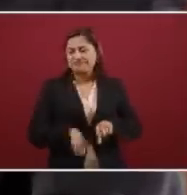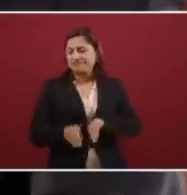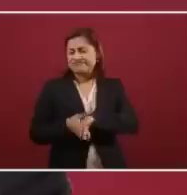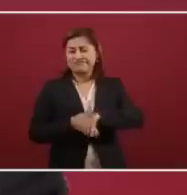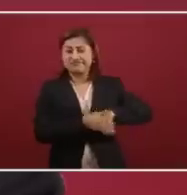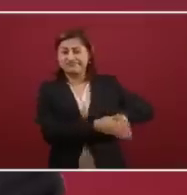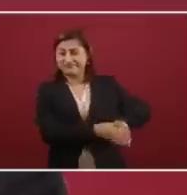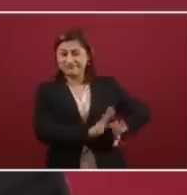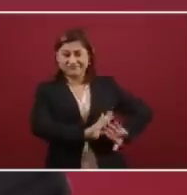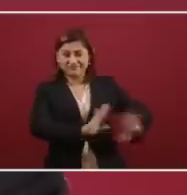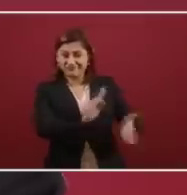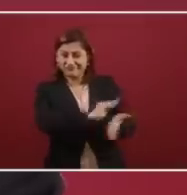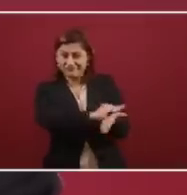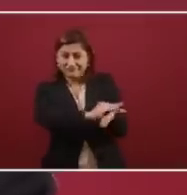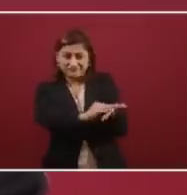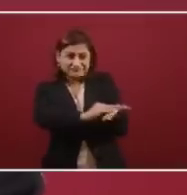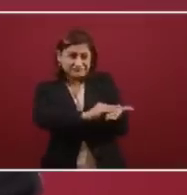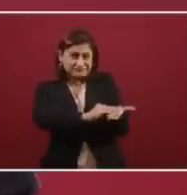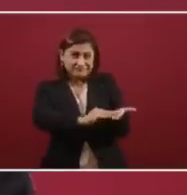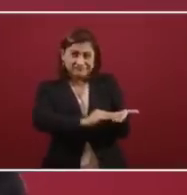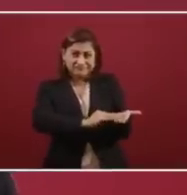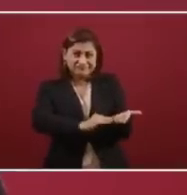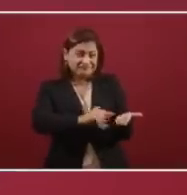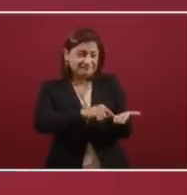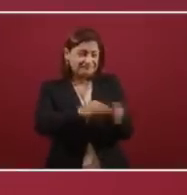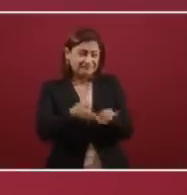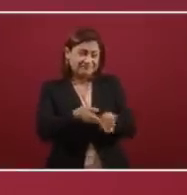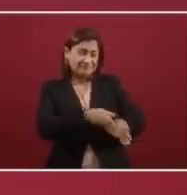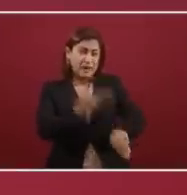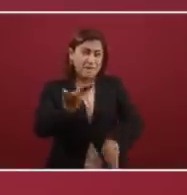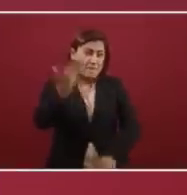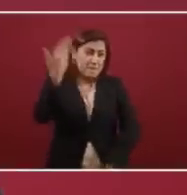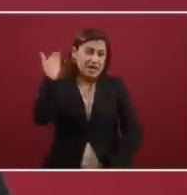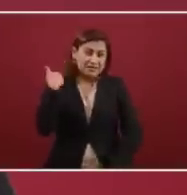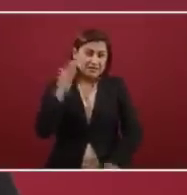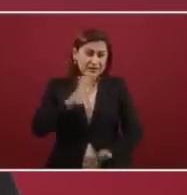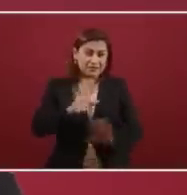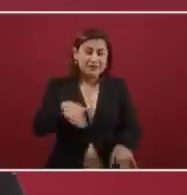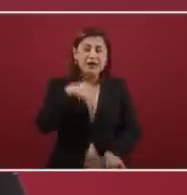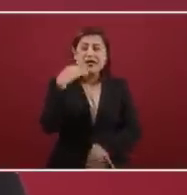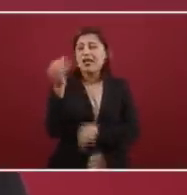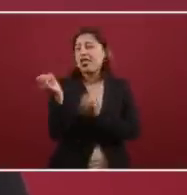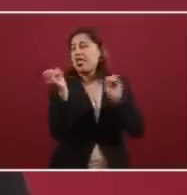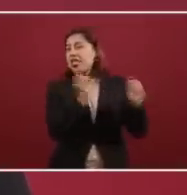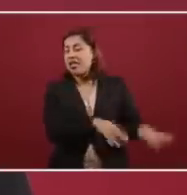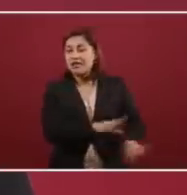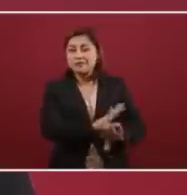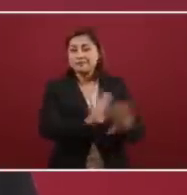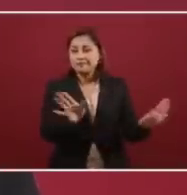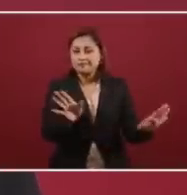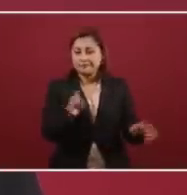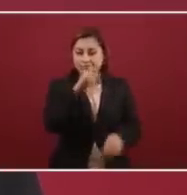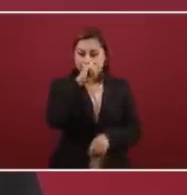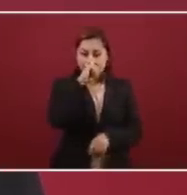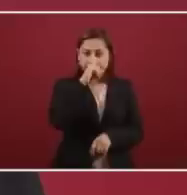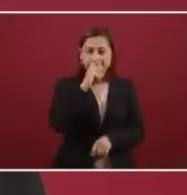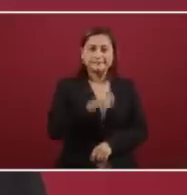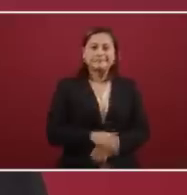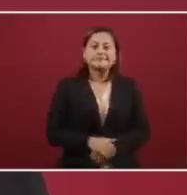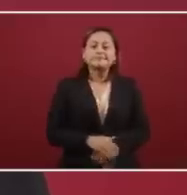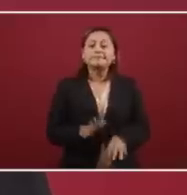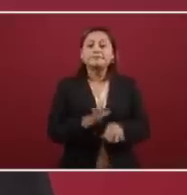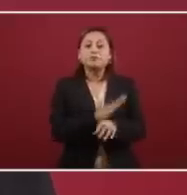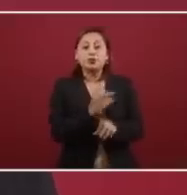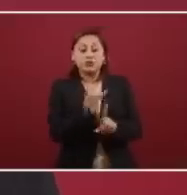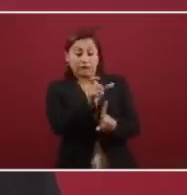se va a la historia pero al basurero de la historia que eso no